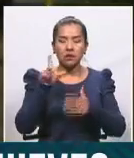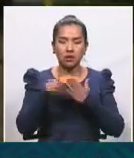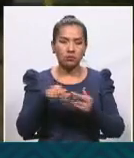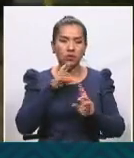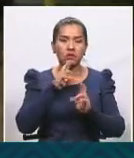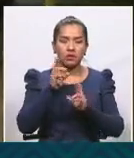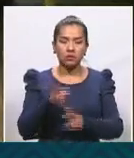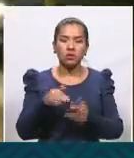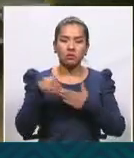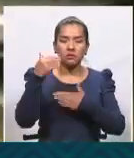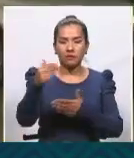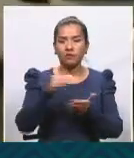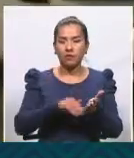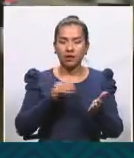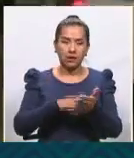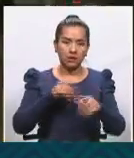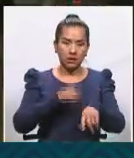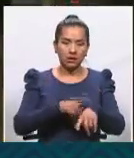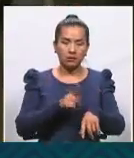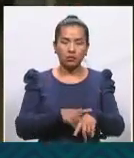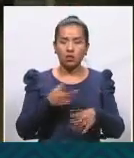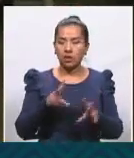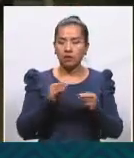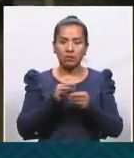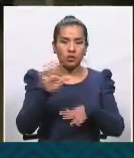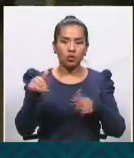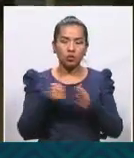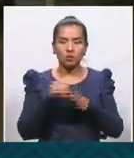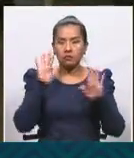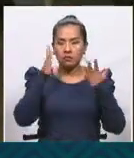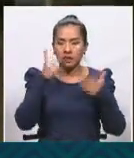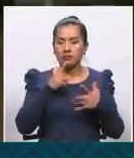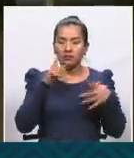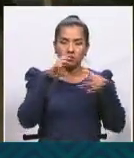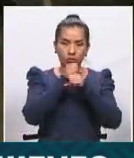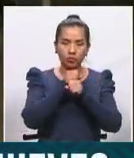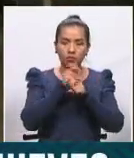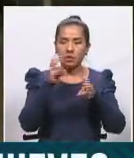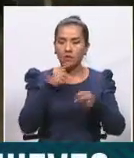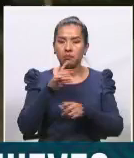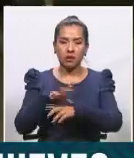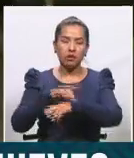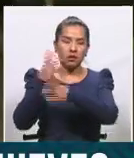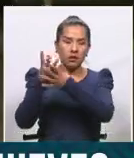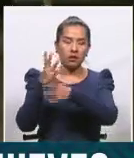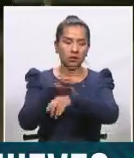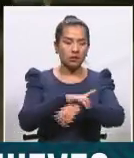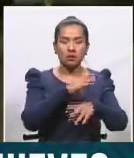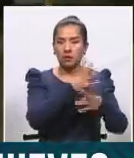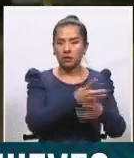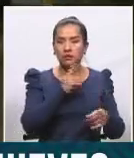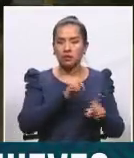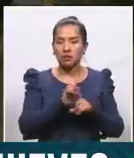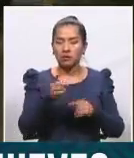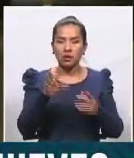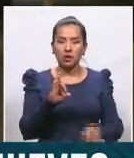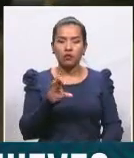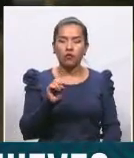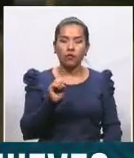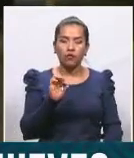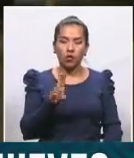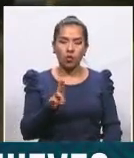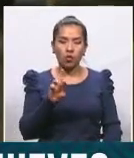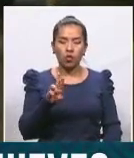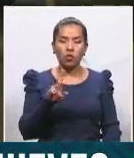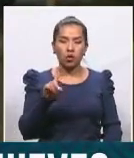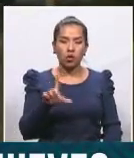de los otros cuatro cómplices, quienes también han guardado detención en el centro de Fort Lauderdale, donde se encuentra